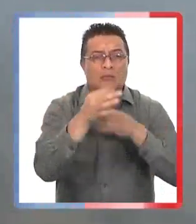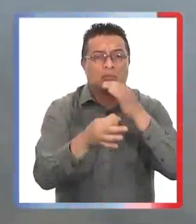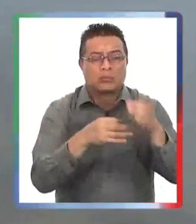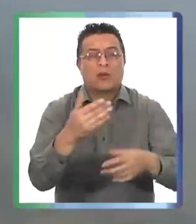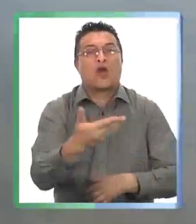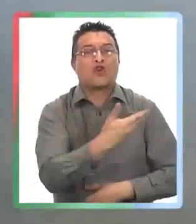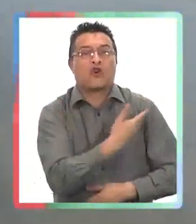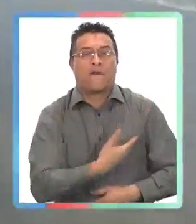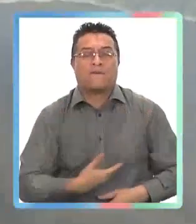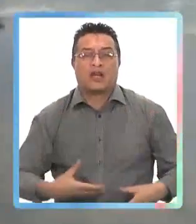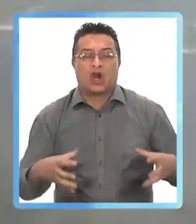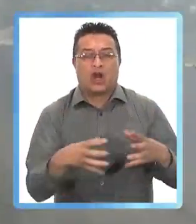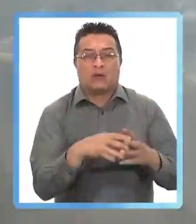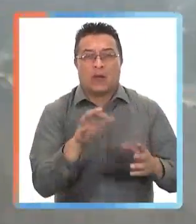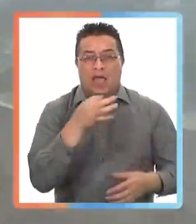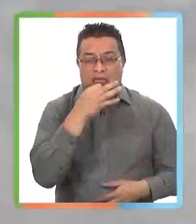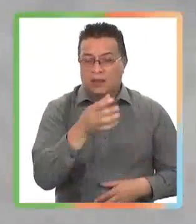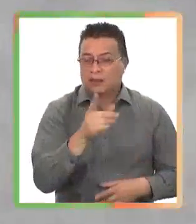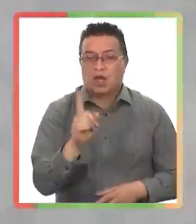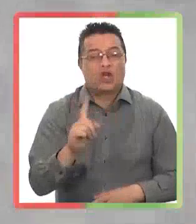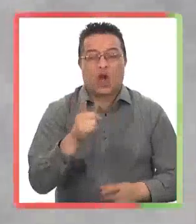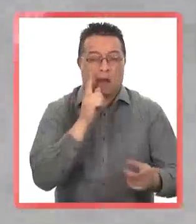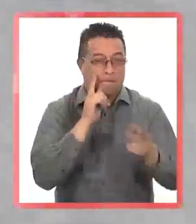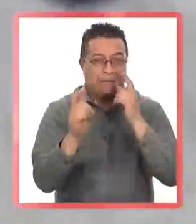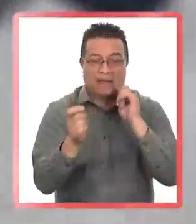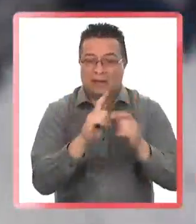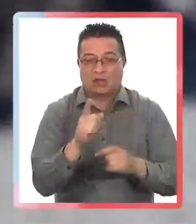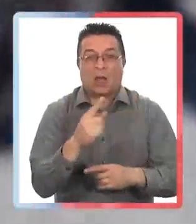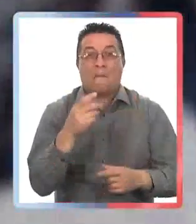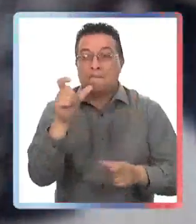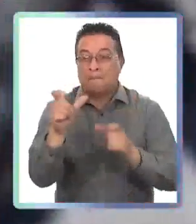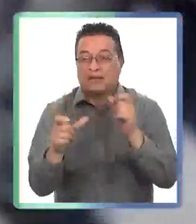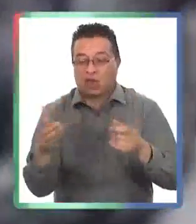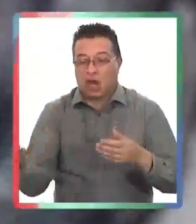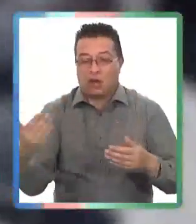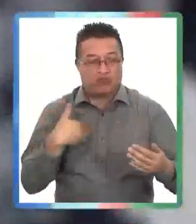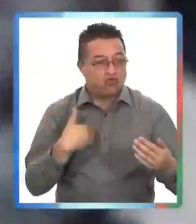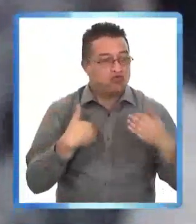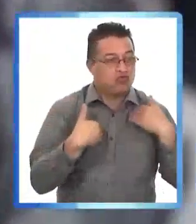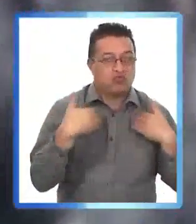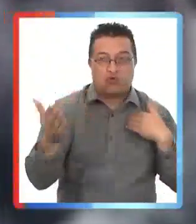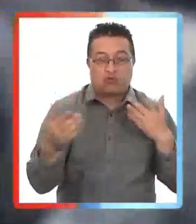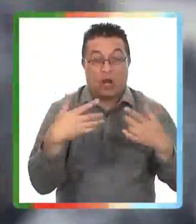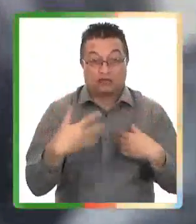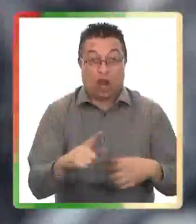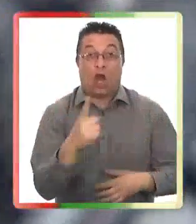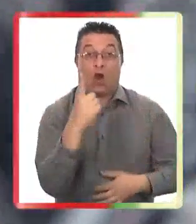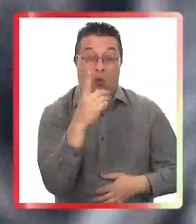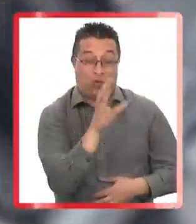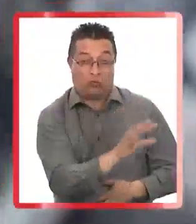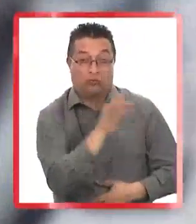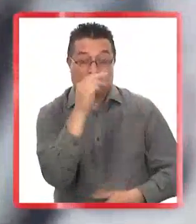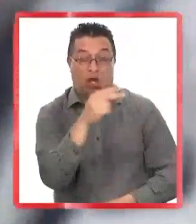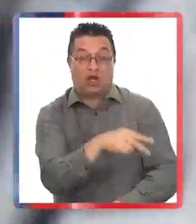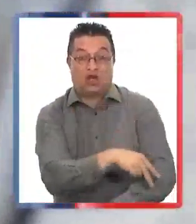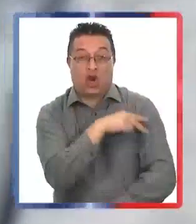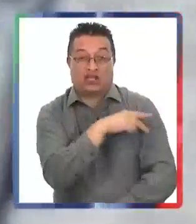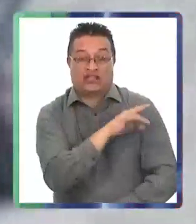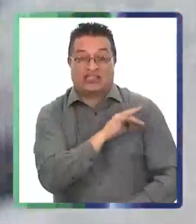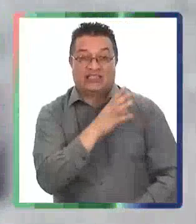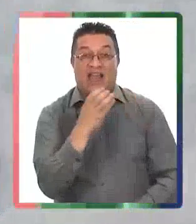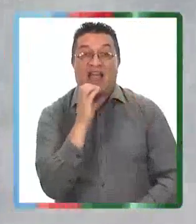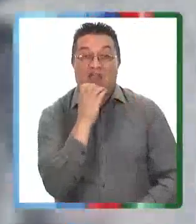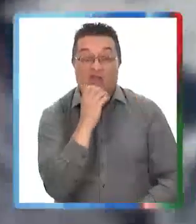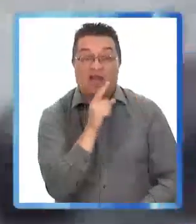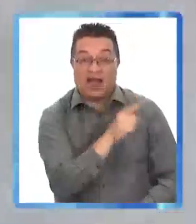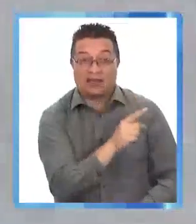gobierno, aquí no hay riesgo de contagio entre personas. Digamos, hay un primer caso, ¿verdad?, en el norte de Chile, en la región de